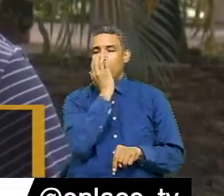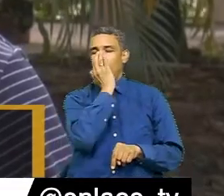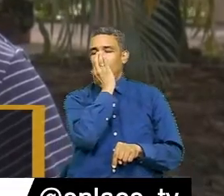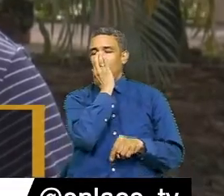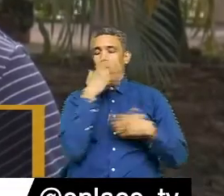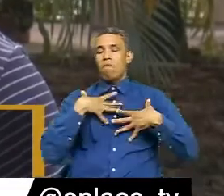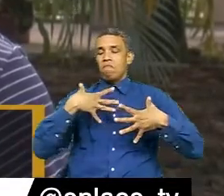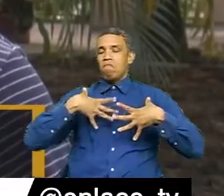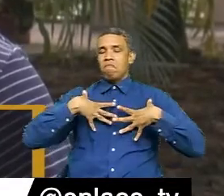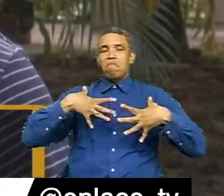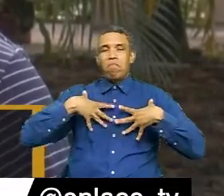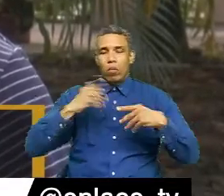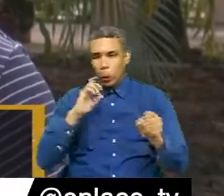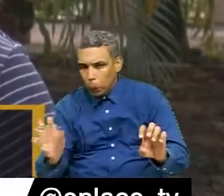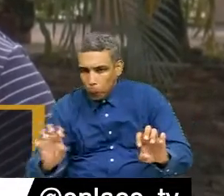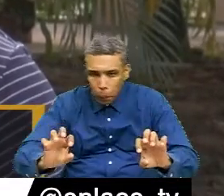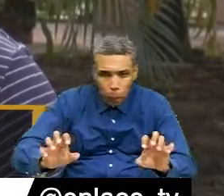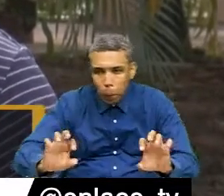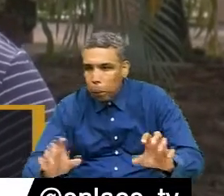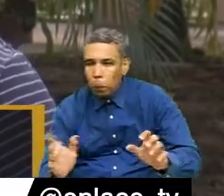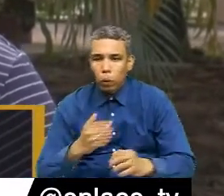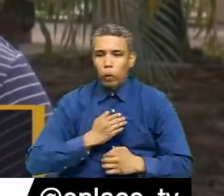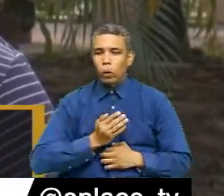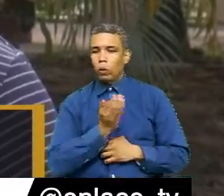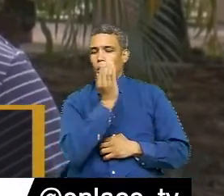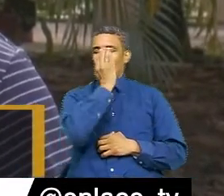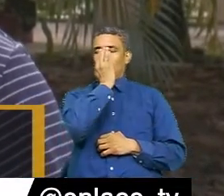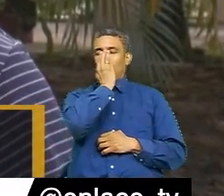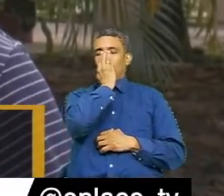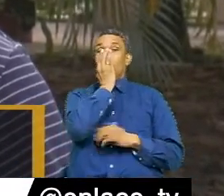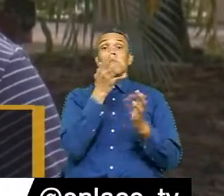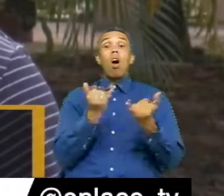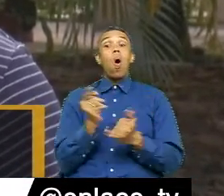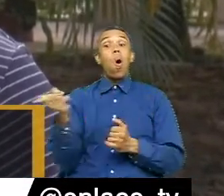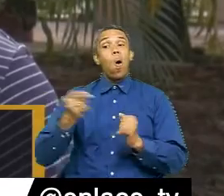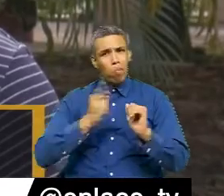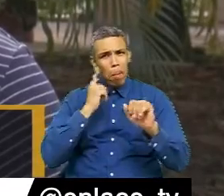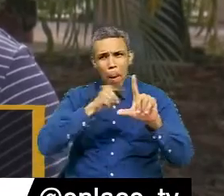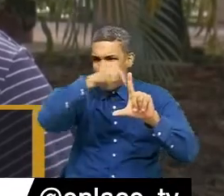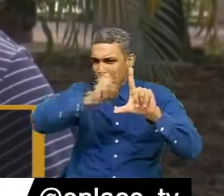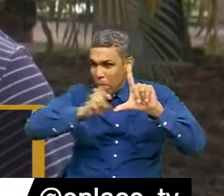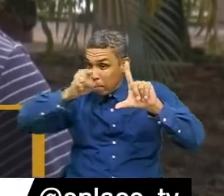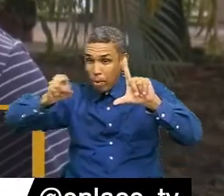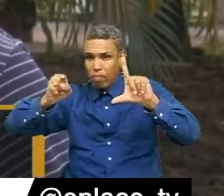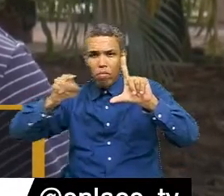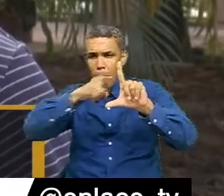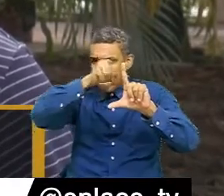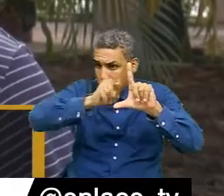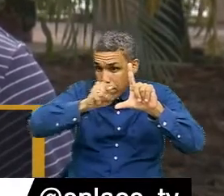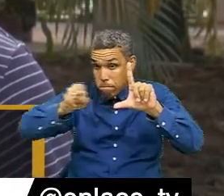estaban dando era de manera manual. Entonces son el aporte de unos grandes implementos que necesitan, como el aparato,